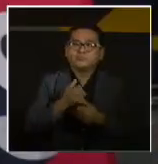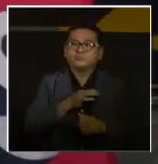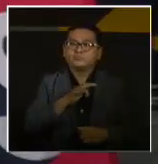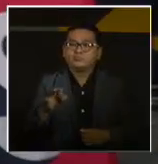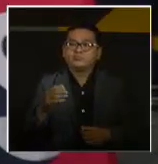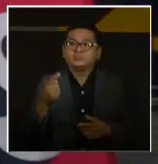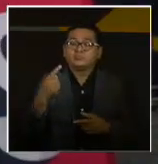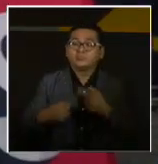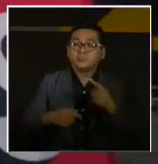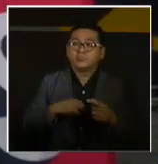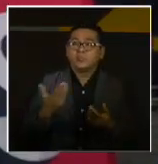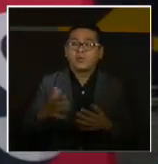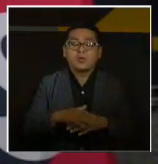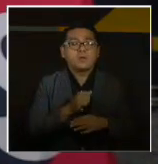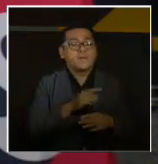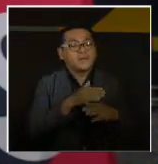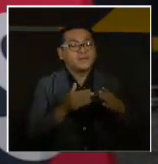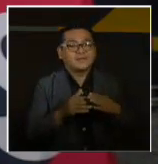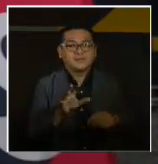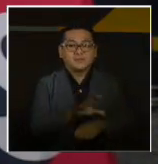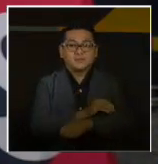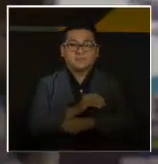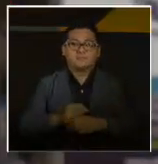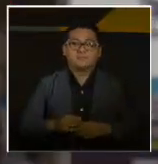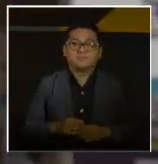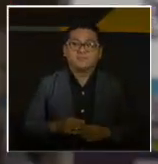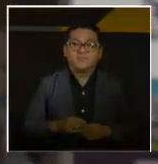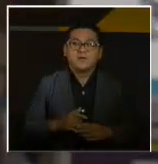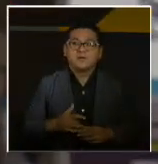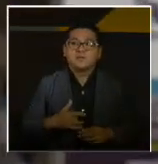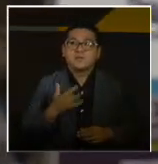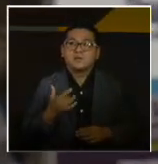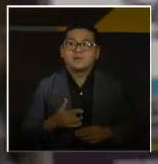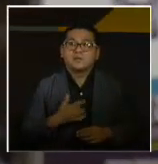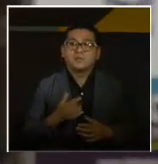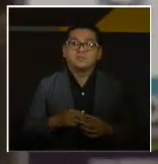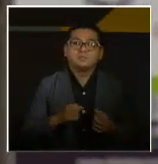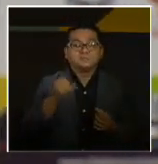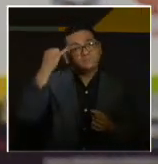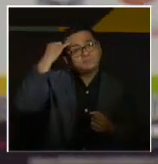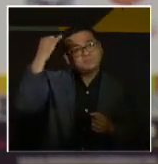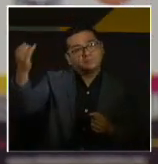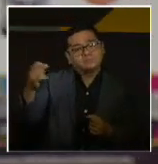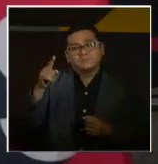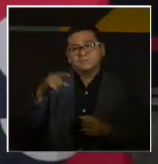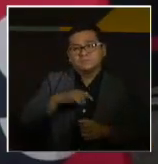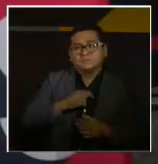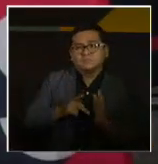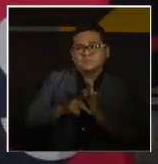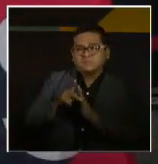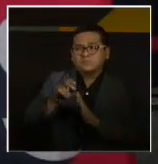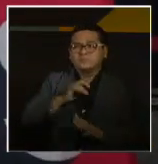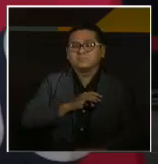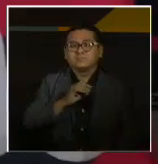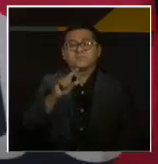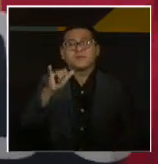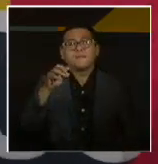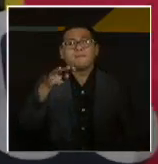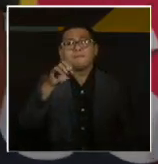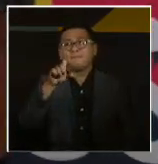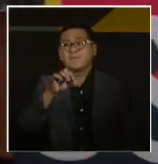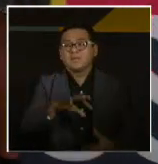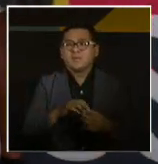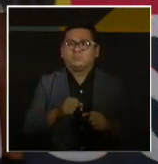y también serlo en materia energética. En ese sentido, estoy planteando, junto con la propuesta que tiene José Antonio